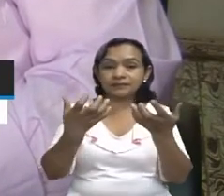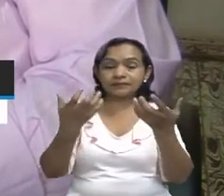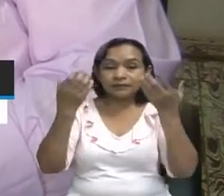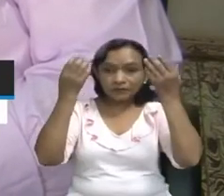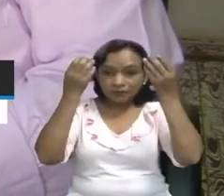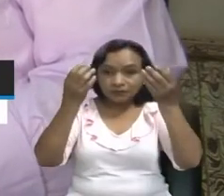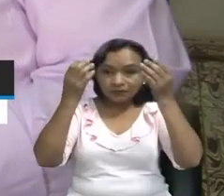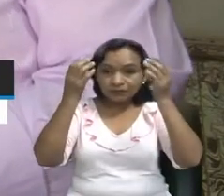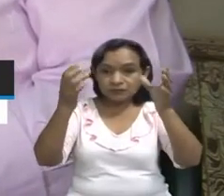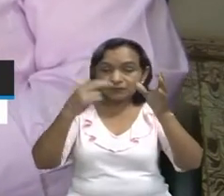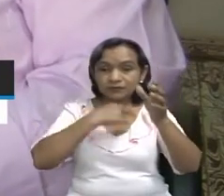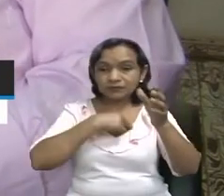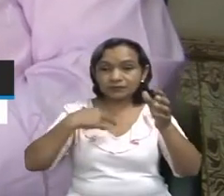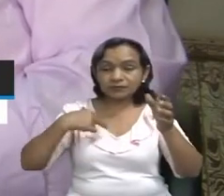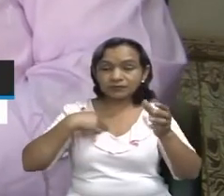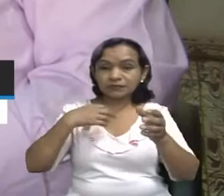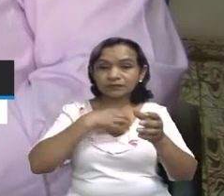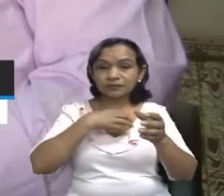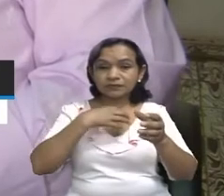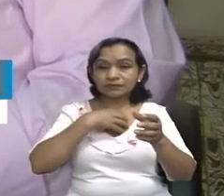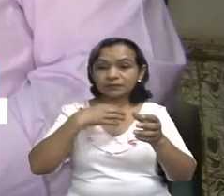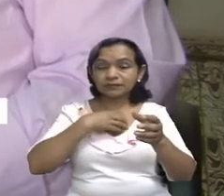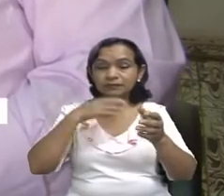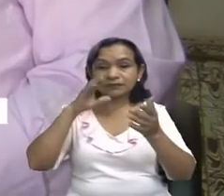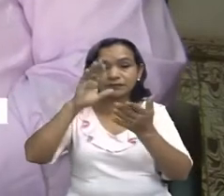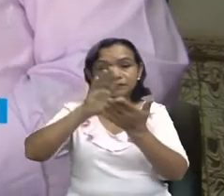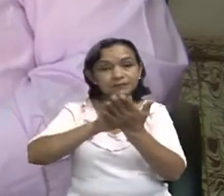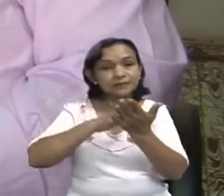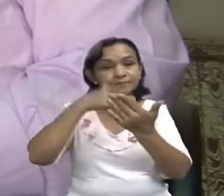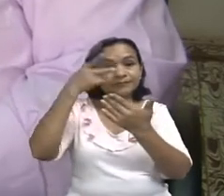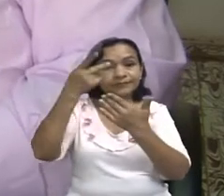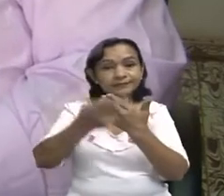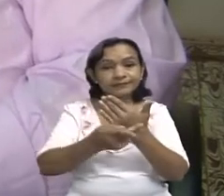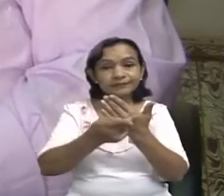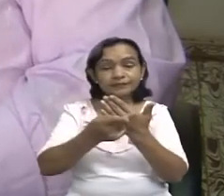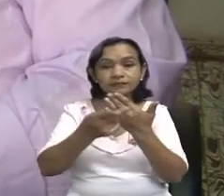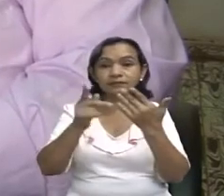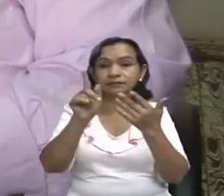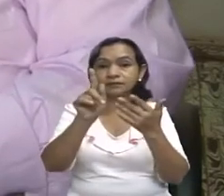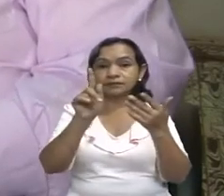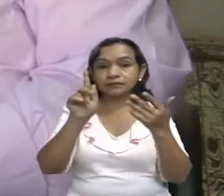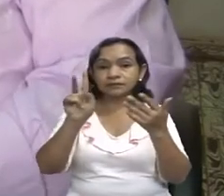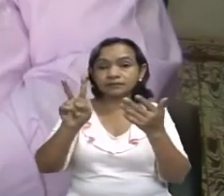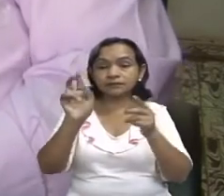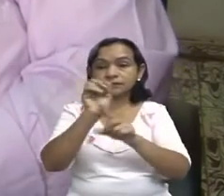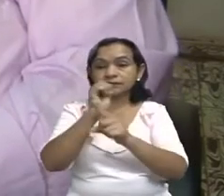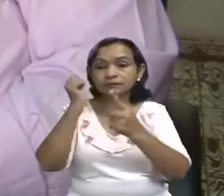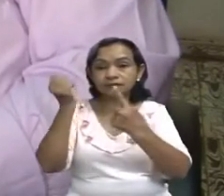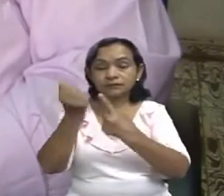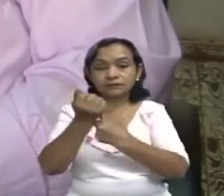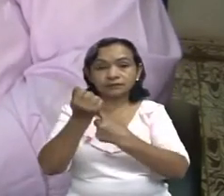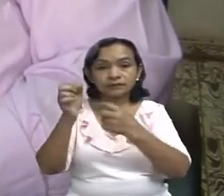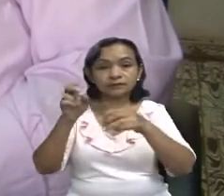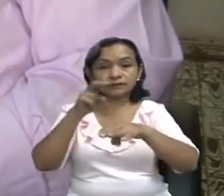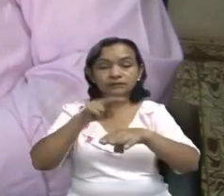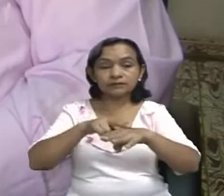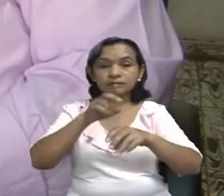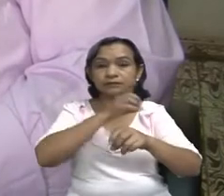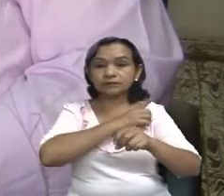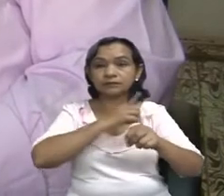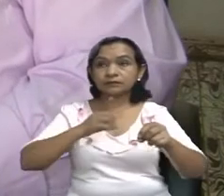cultura, nosotros nos apropiamos de una programación que, además de las transmisiones del plenario, de las entrevistas con los